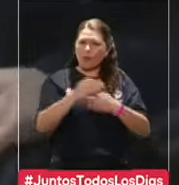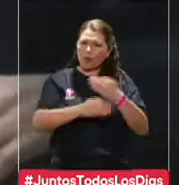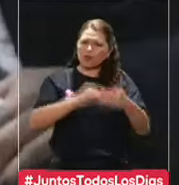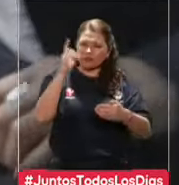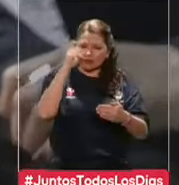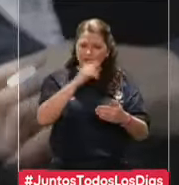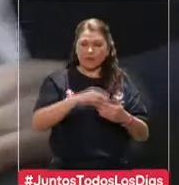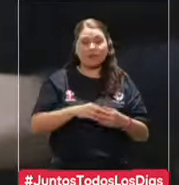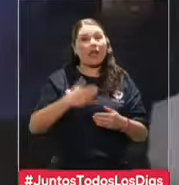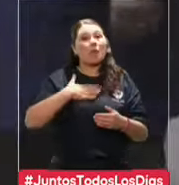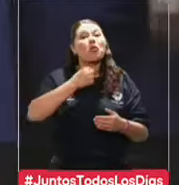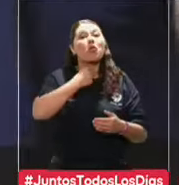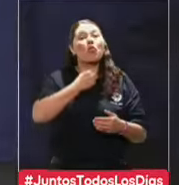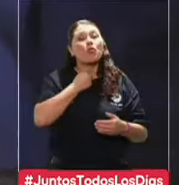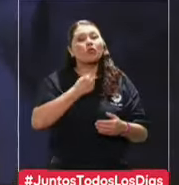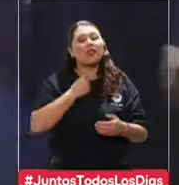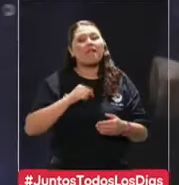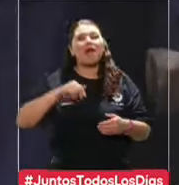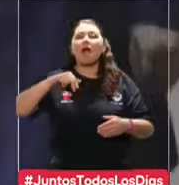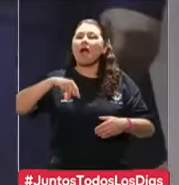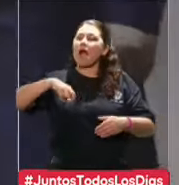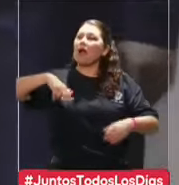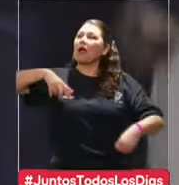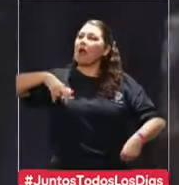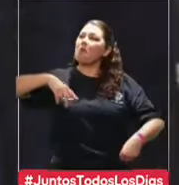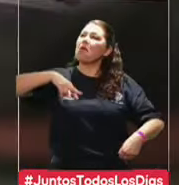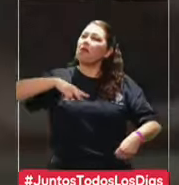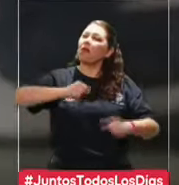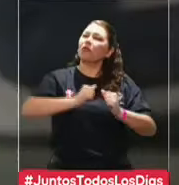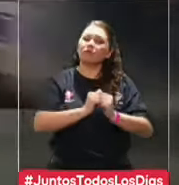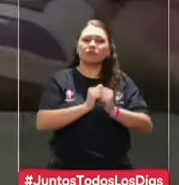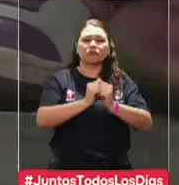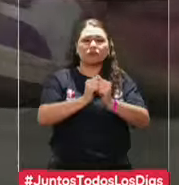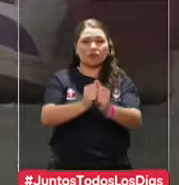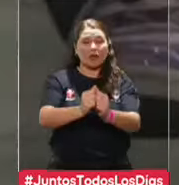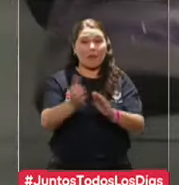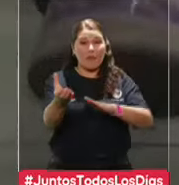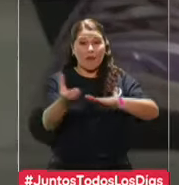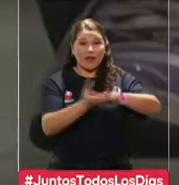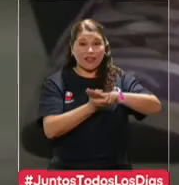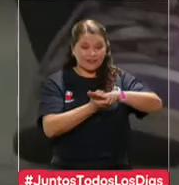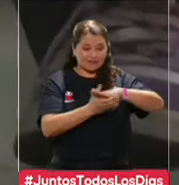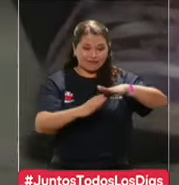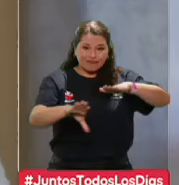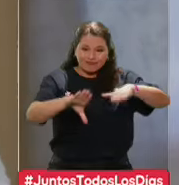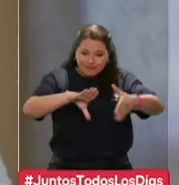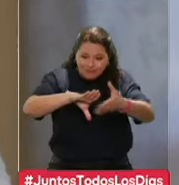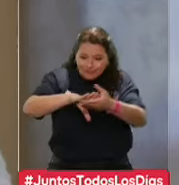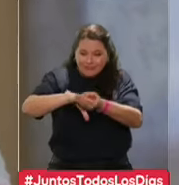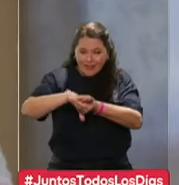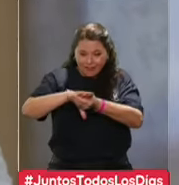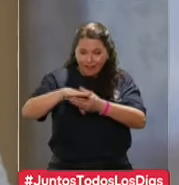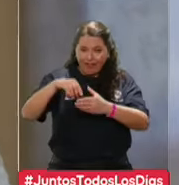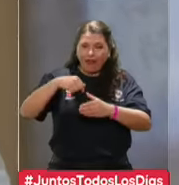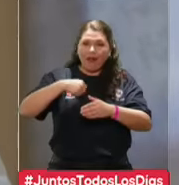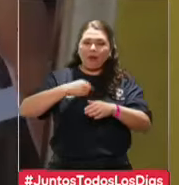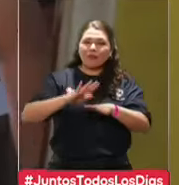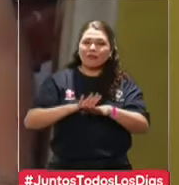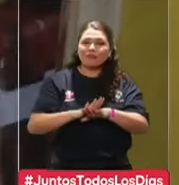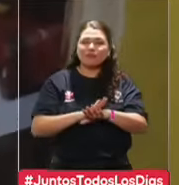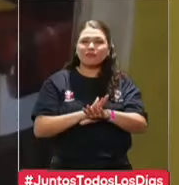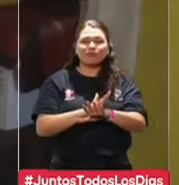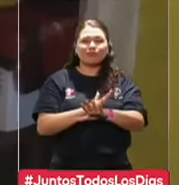Me gustaba el hecho de estar caminando con mis compañeras, poder ponerme zapatos. Para mí era muy emocionante, yo esperaba ese